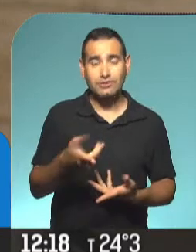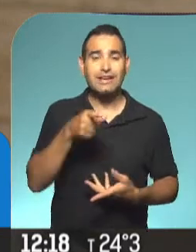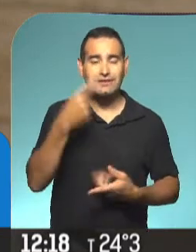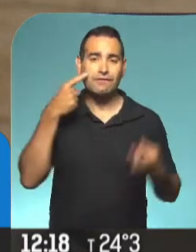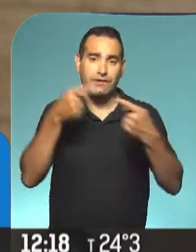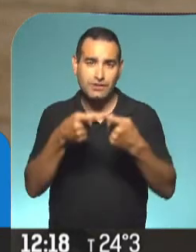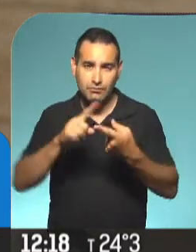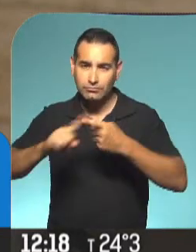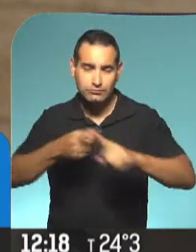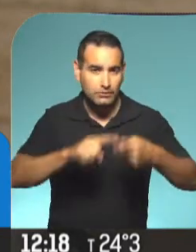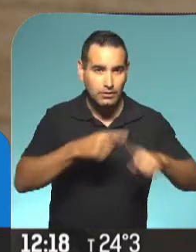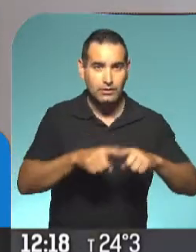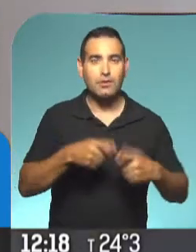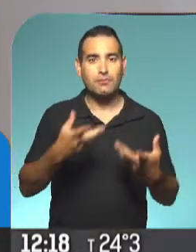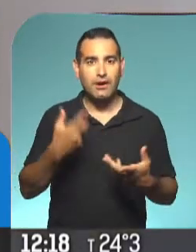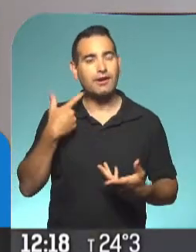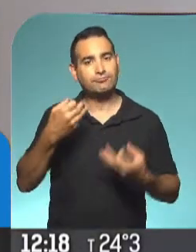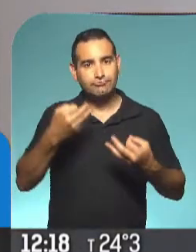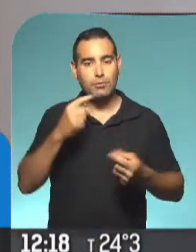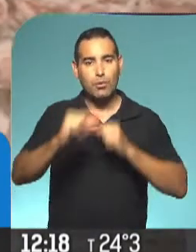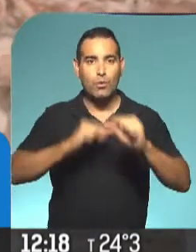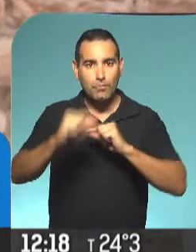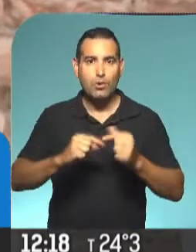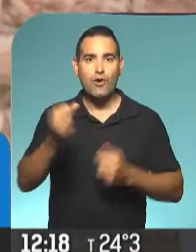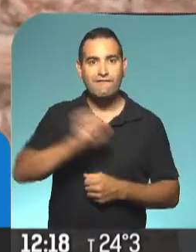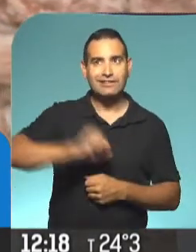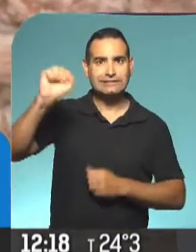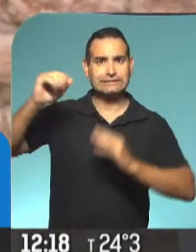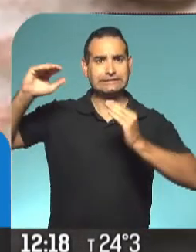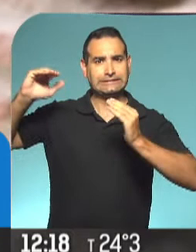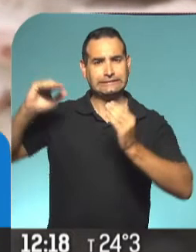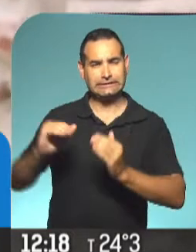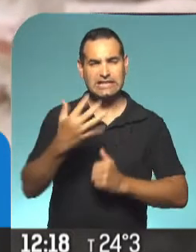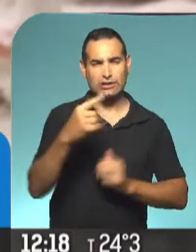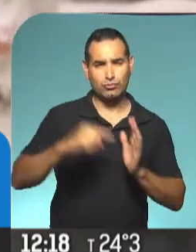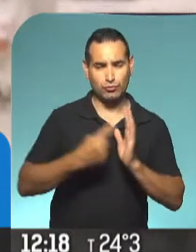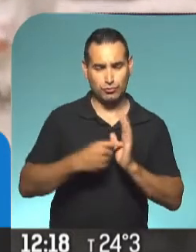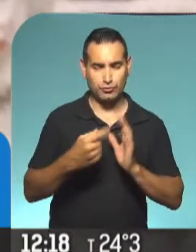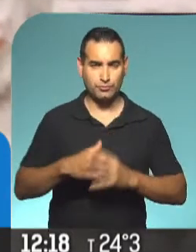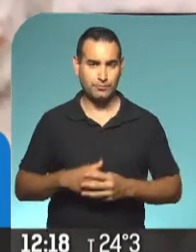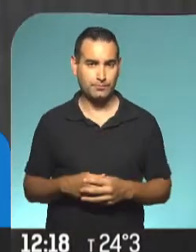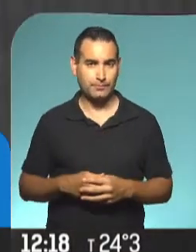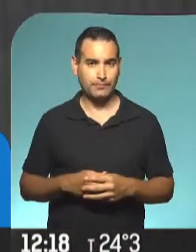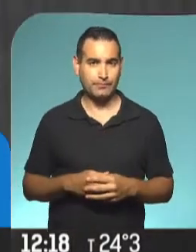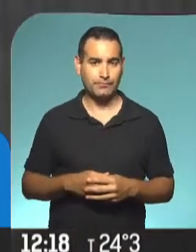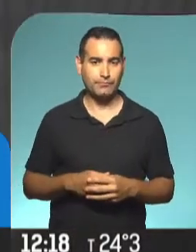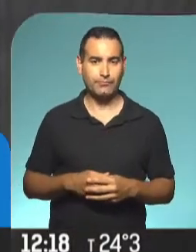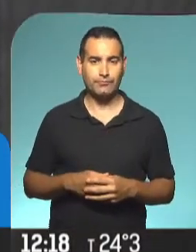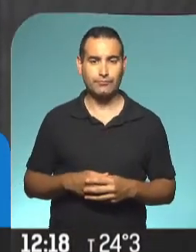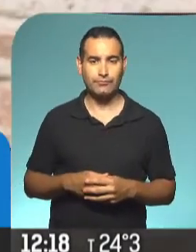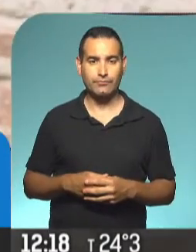coordinación para lograr una expectativa de reducir la inflación este año en torno a 5 puntos. ¿Han solicitado la baja de impuestos